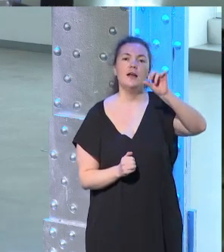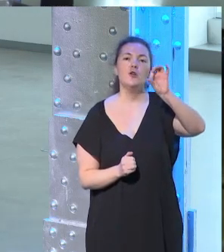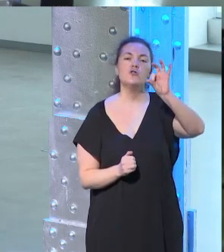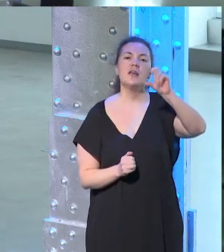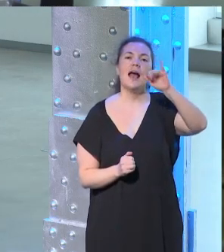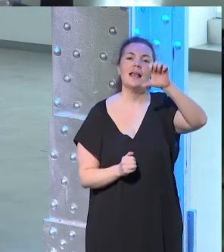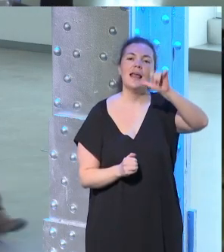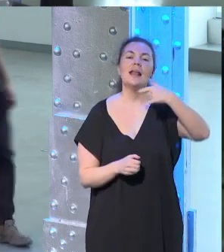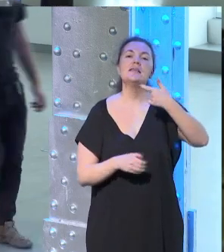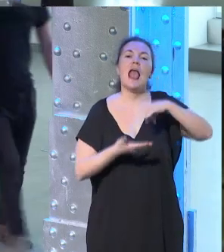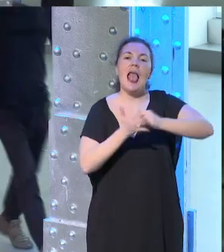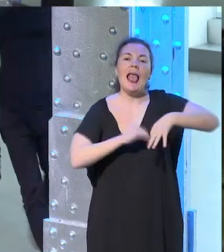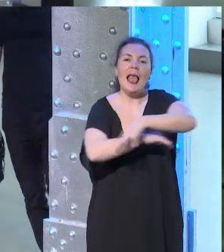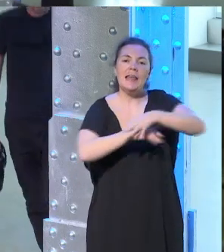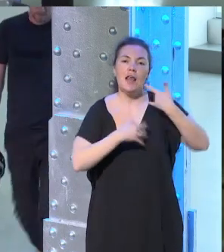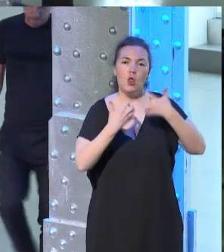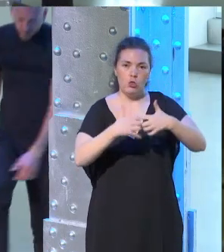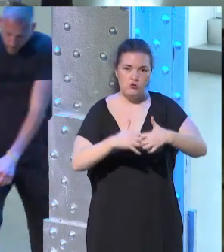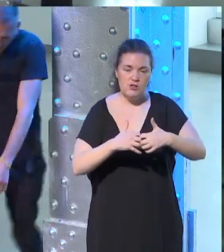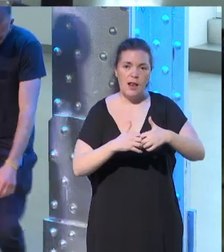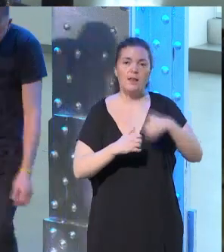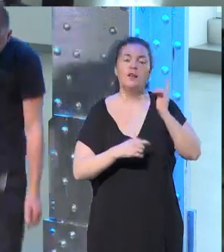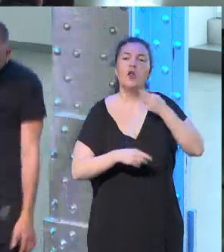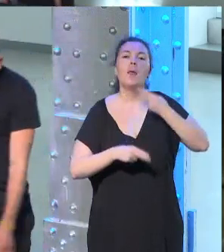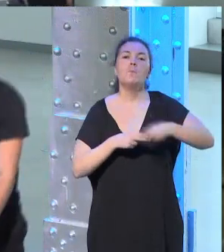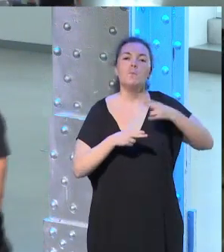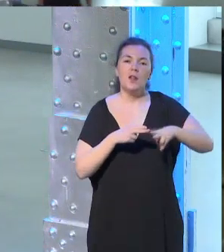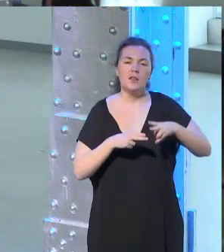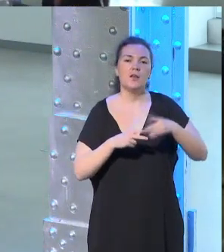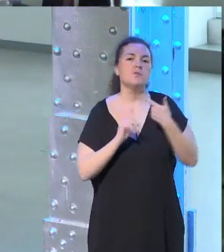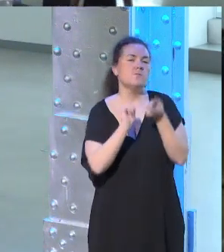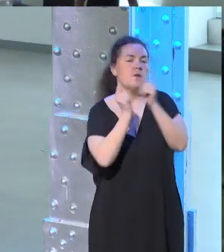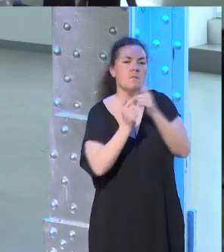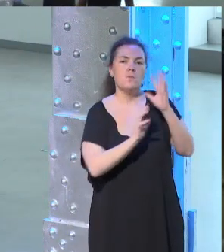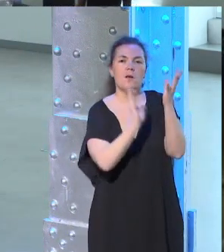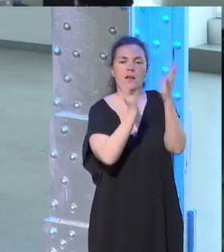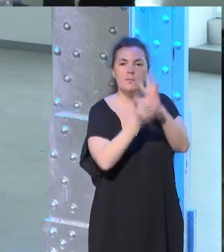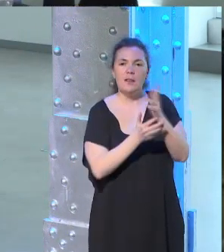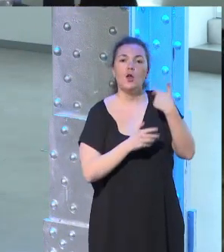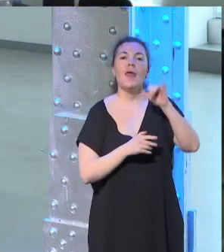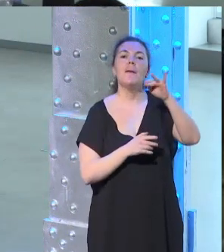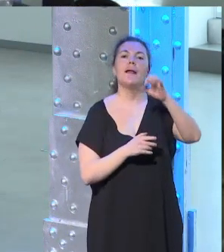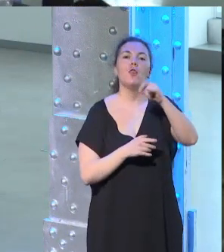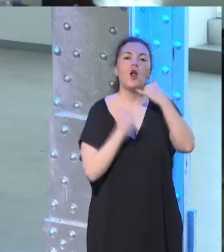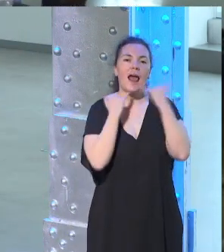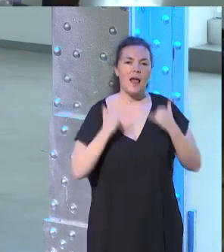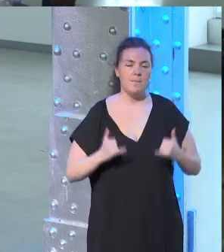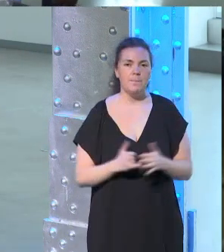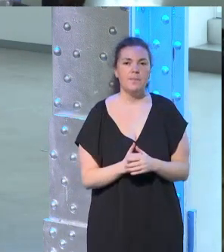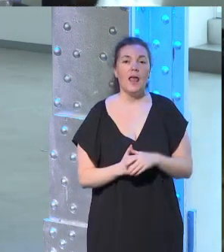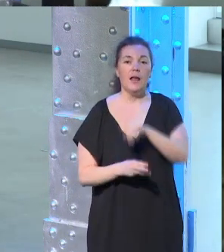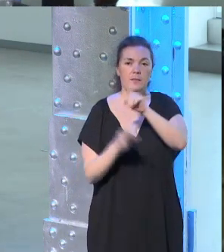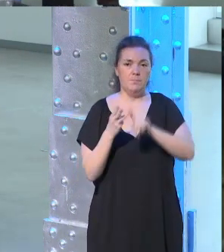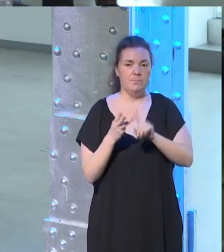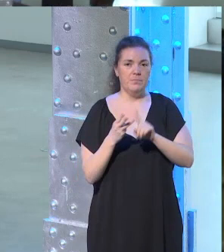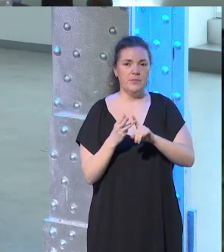Allé es ingeniero industrial, es director de políticas energéticas y de cambio climático de Iberdrola. En tercer